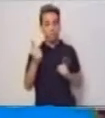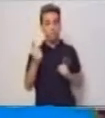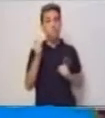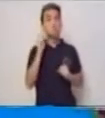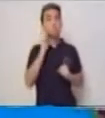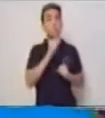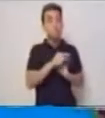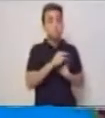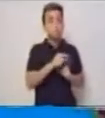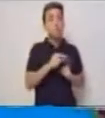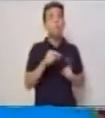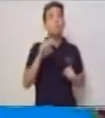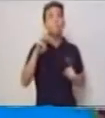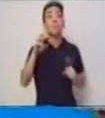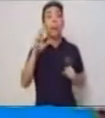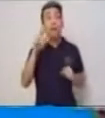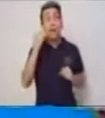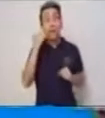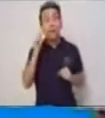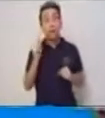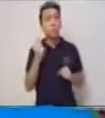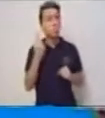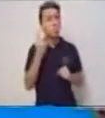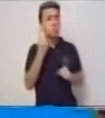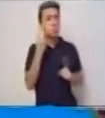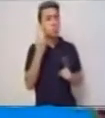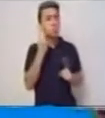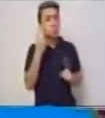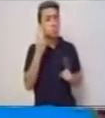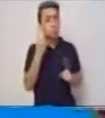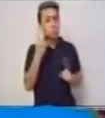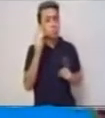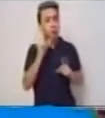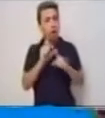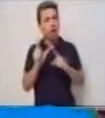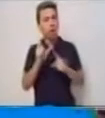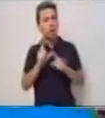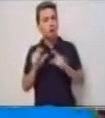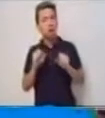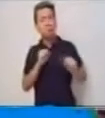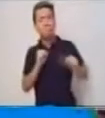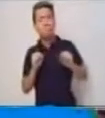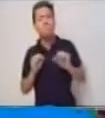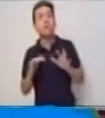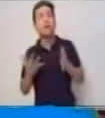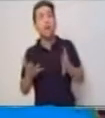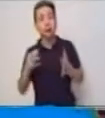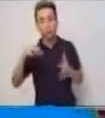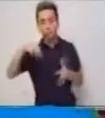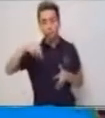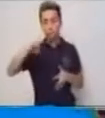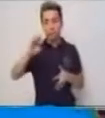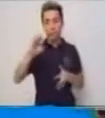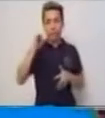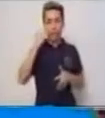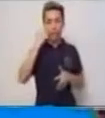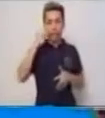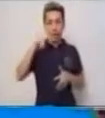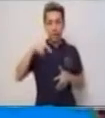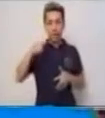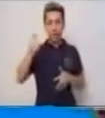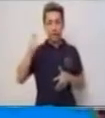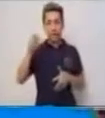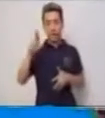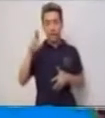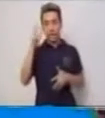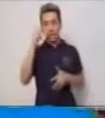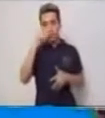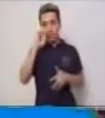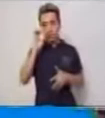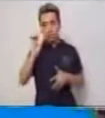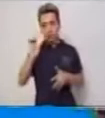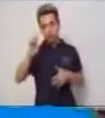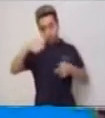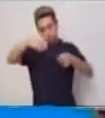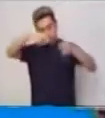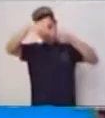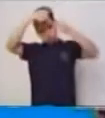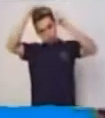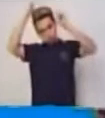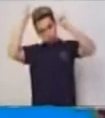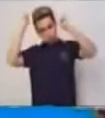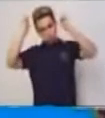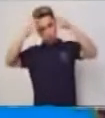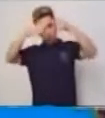María solamente hace una acción y es peinarse muy temprano.